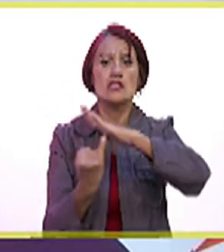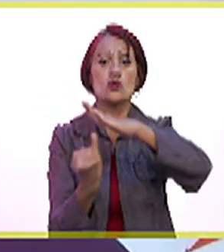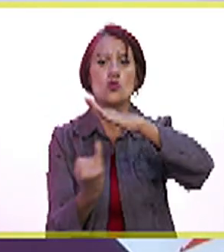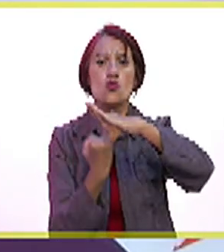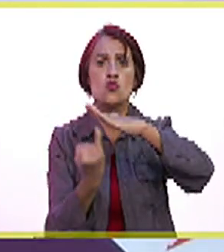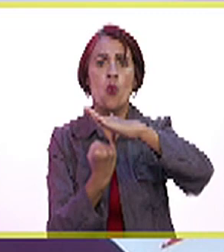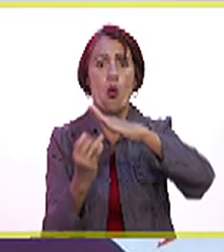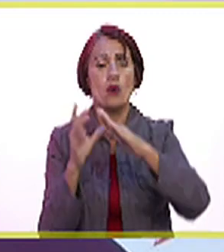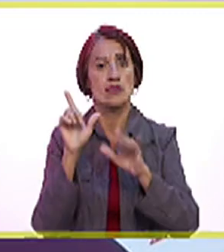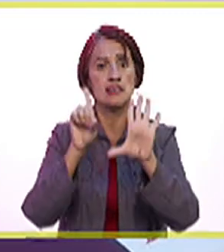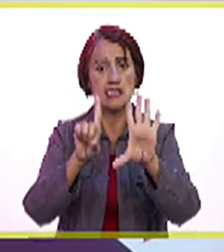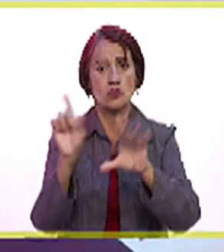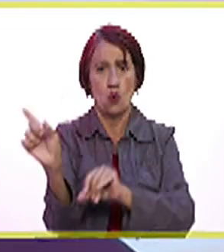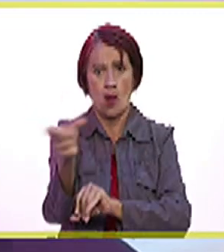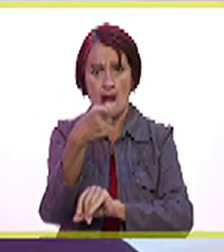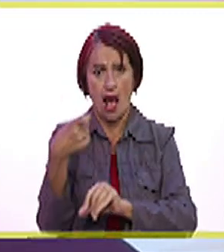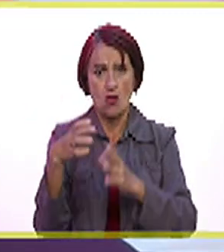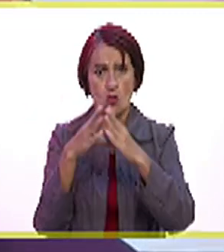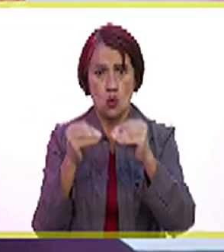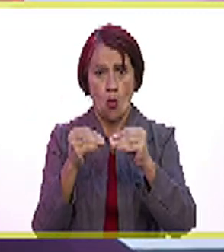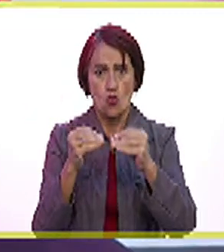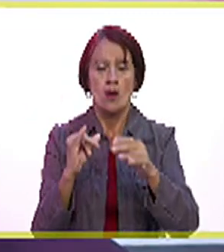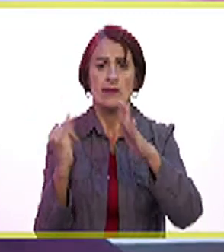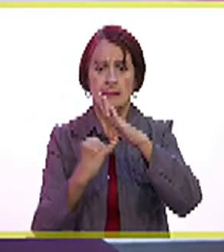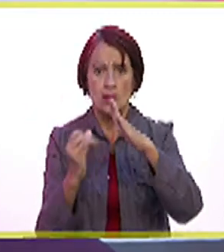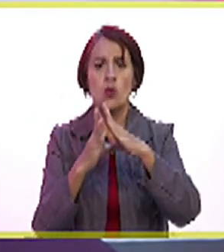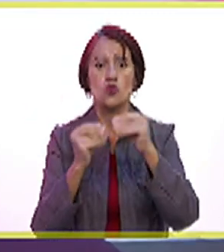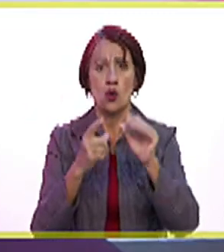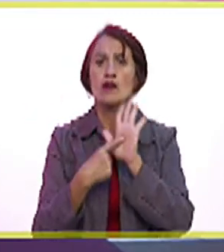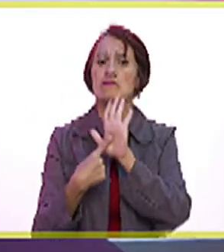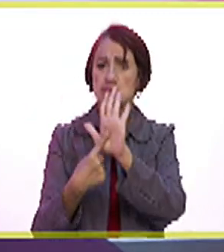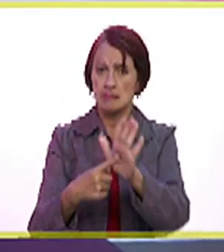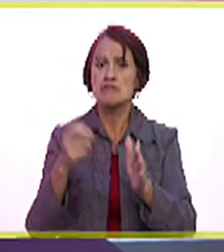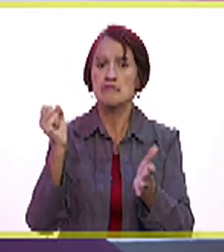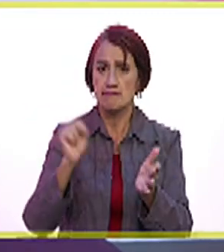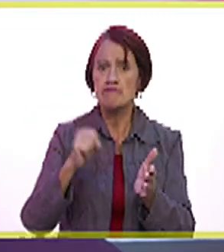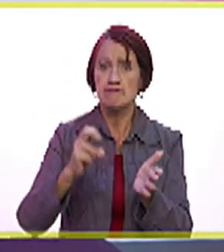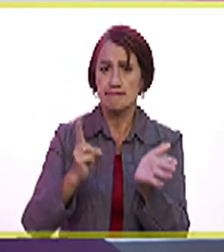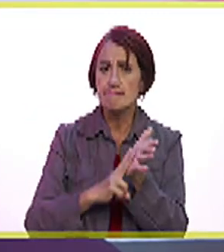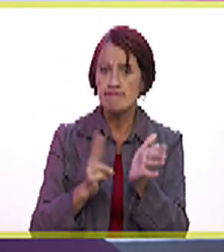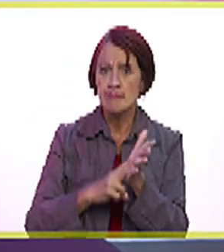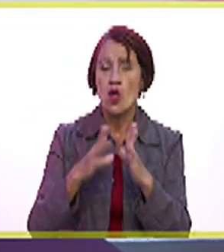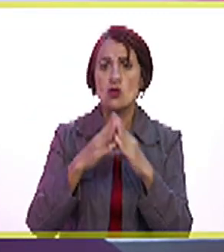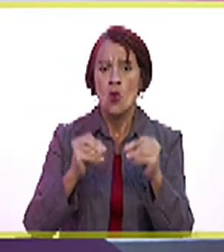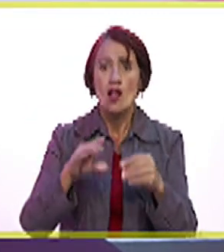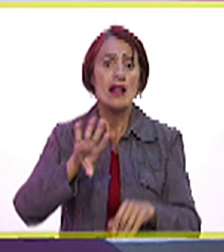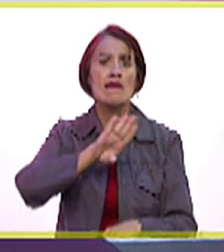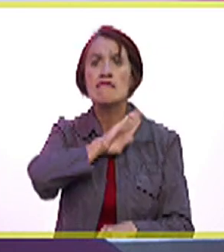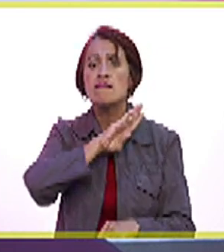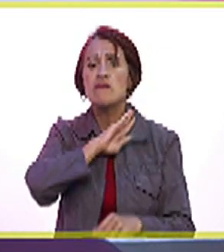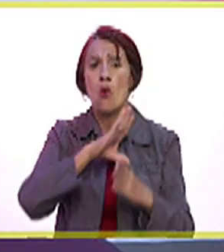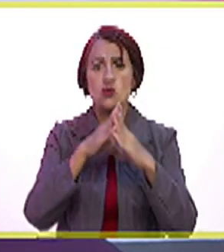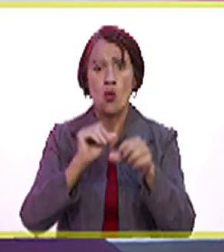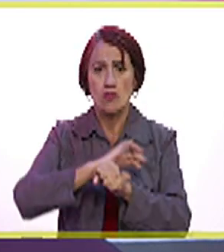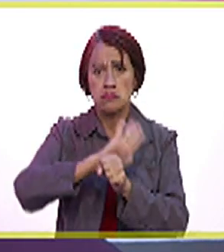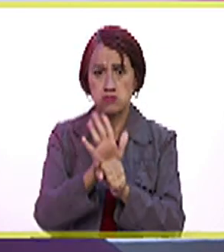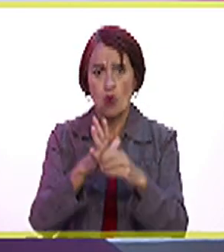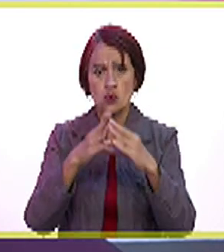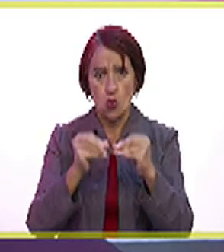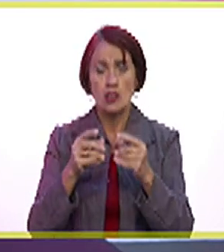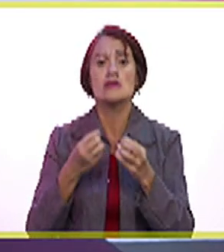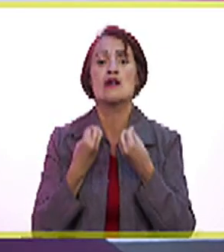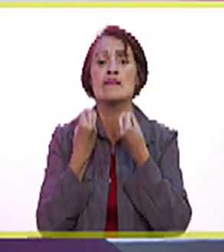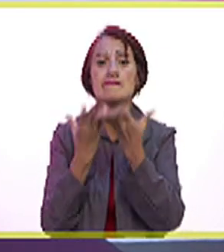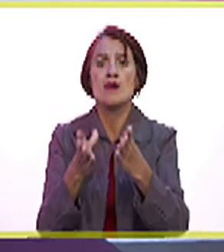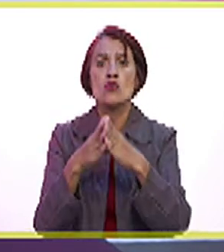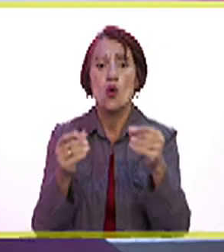después de sexto grado, llegaron a las instituciones y han demostrado una vez más que sí se puede, a pesar de la pandemia y de la distancia, están entregando como tal todas